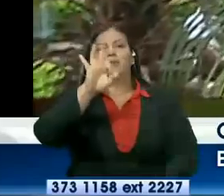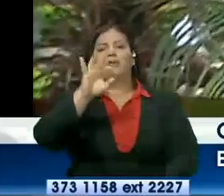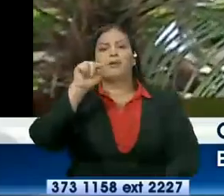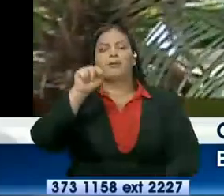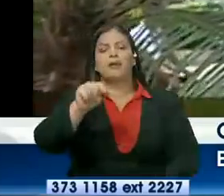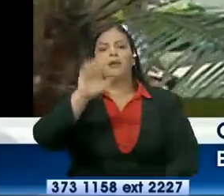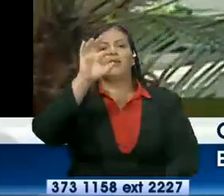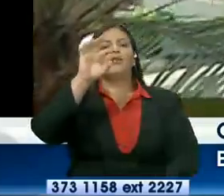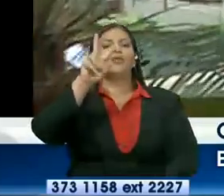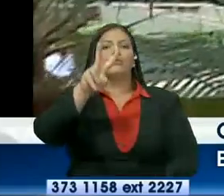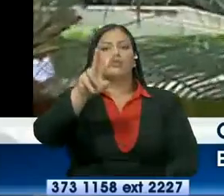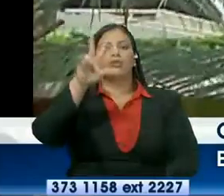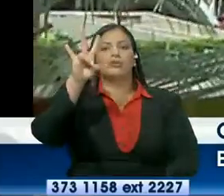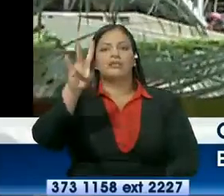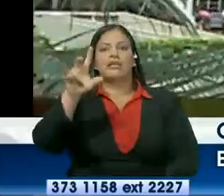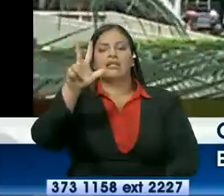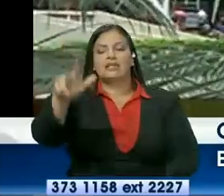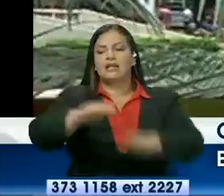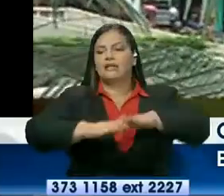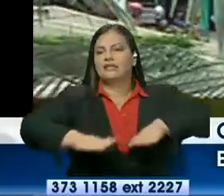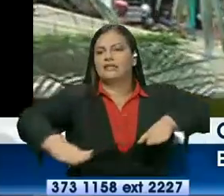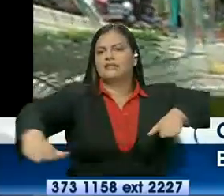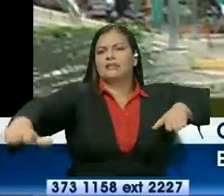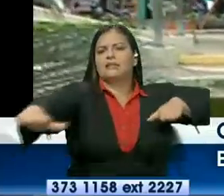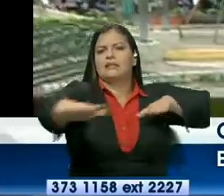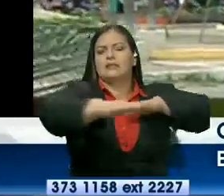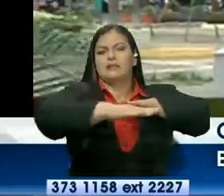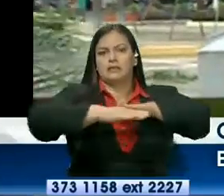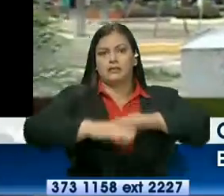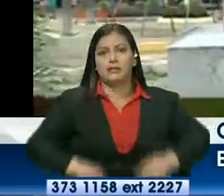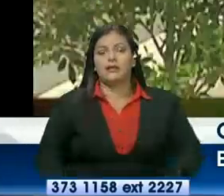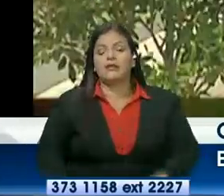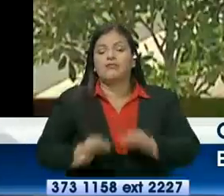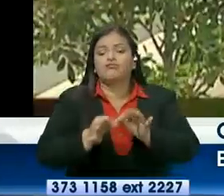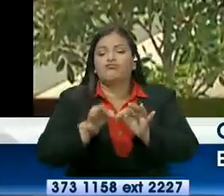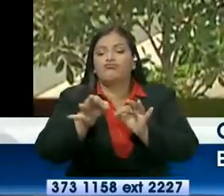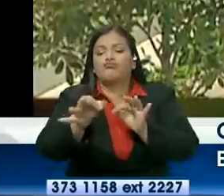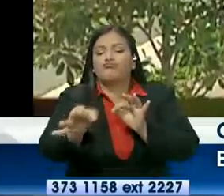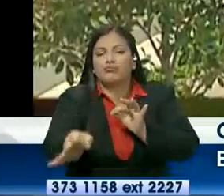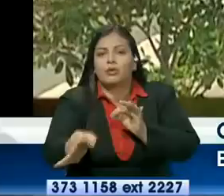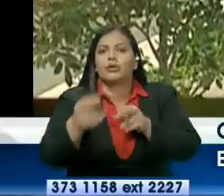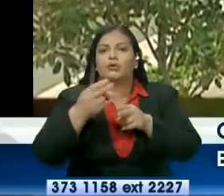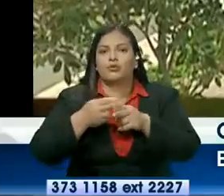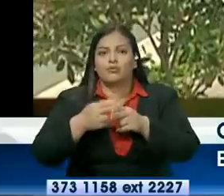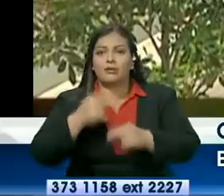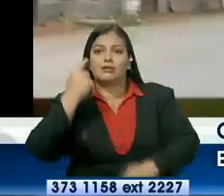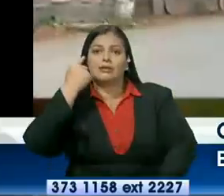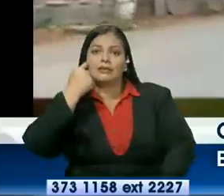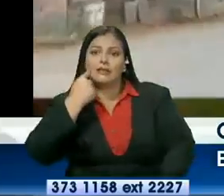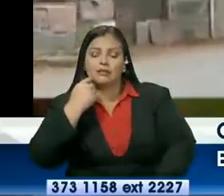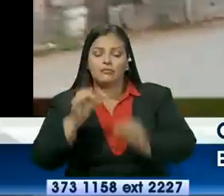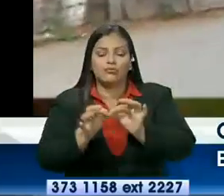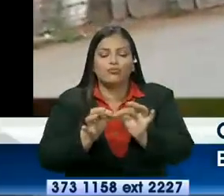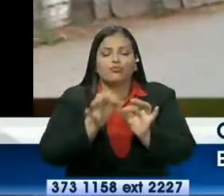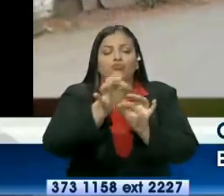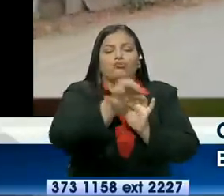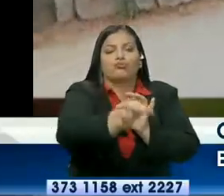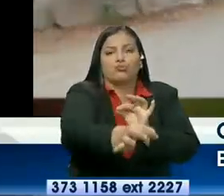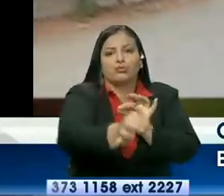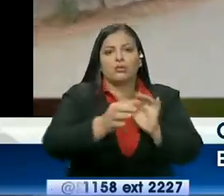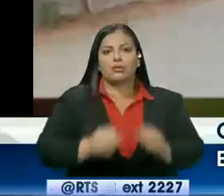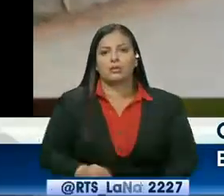29.273 hectáreas, distribuido en sus dos parroquias, Parroquia Urbana Simón Bolívar y Parroquia